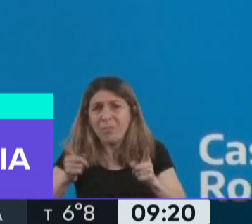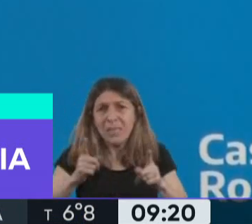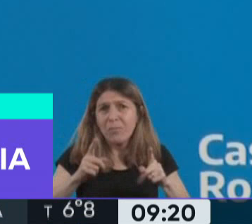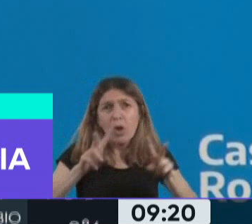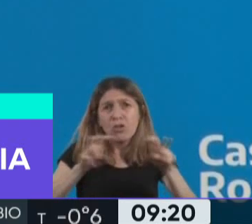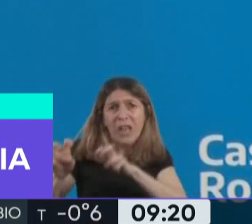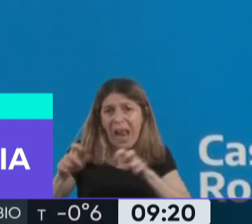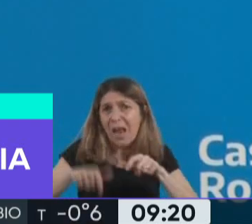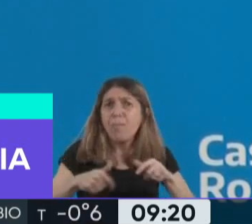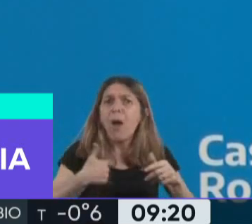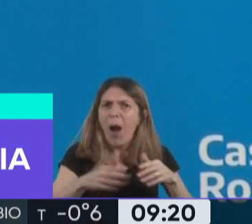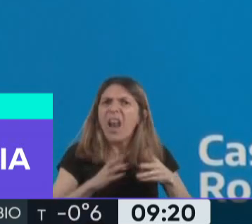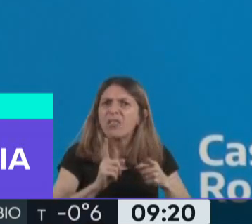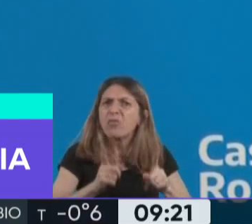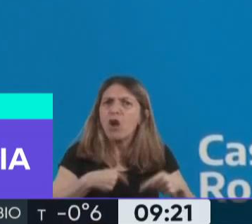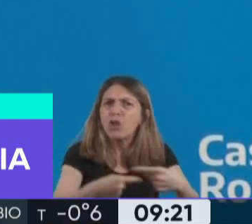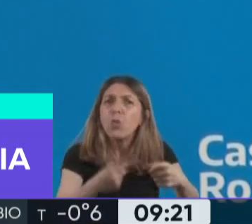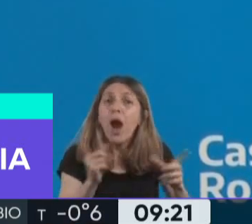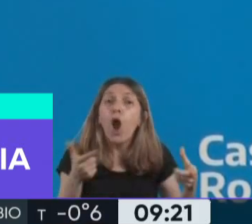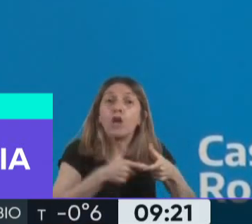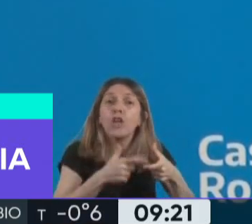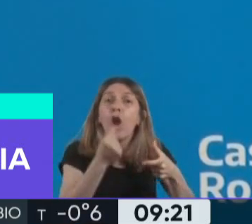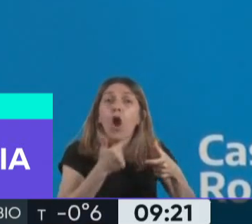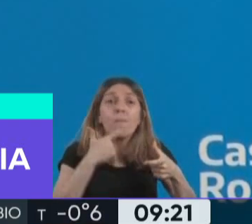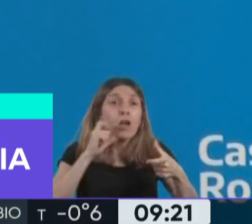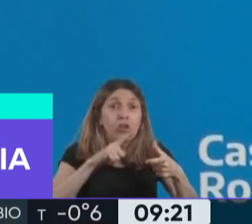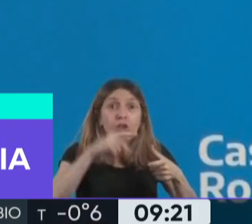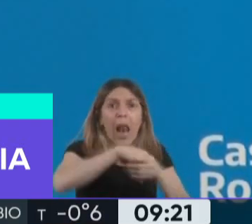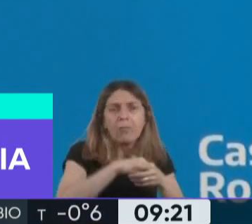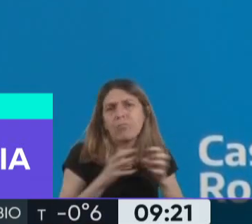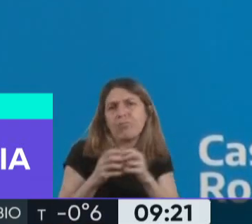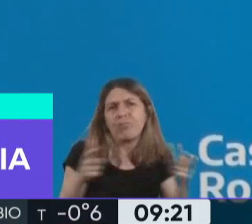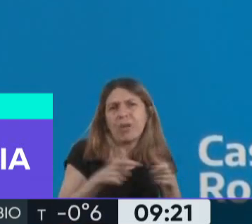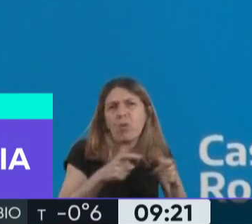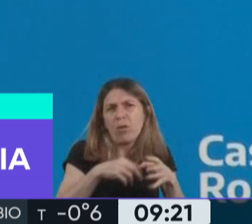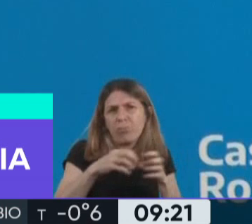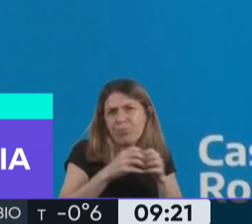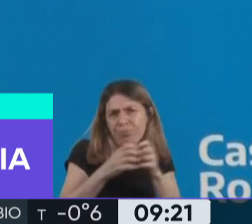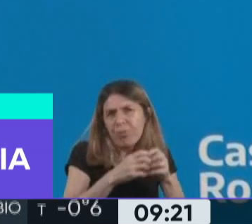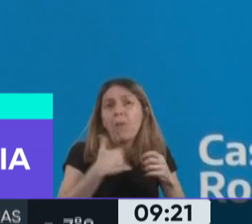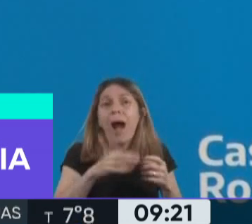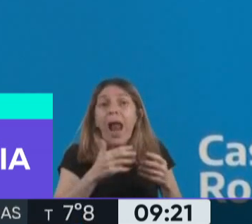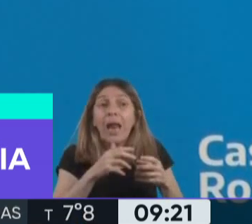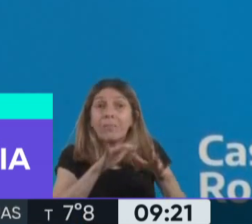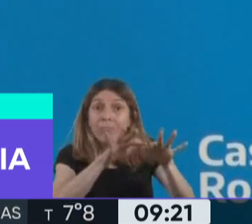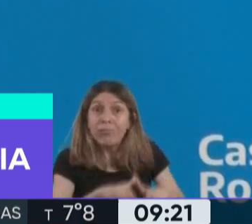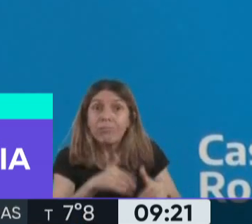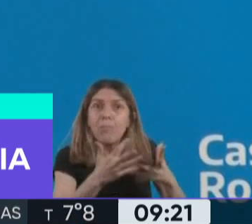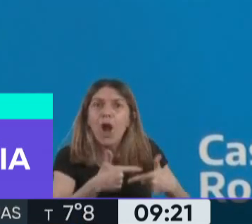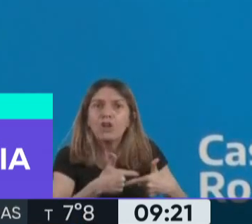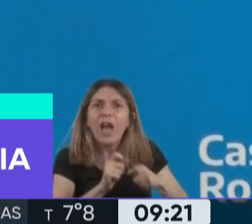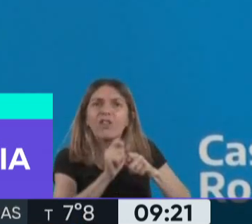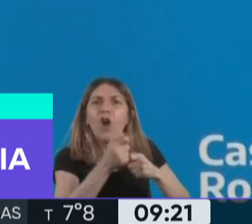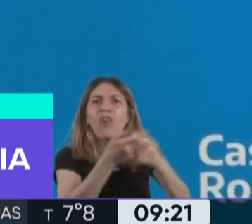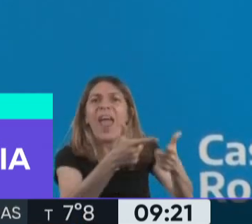temas que van a seguir debatiendo en el Consejo Económico y Social, que algunos se van a transformar en proyectos de ley, que otros se van a transformar en propuestas a